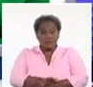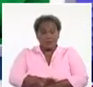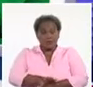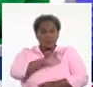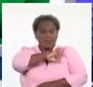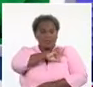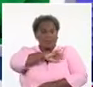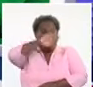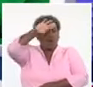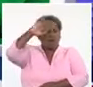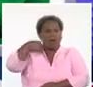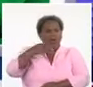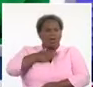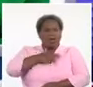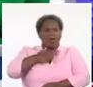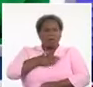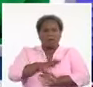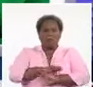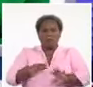tos.